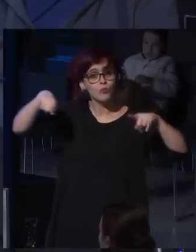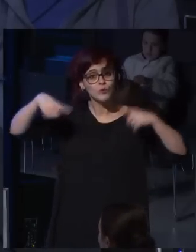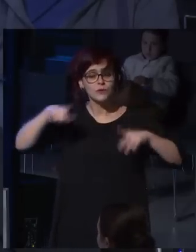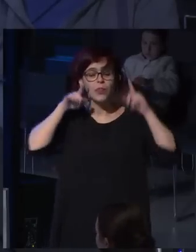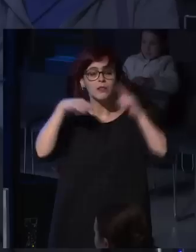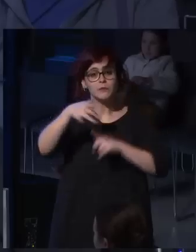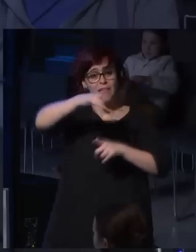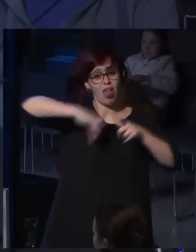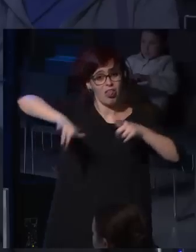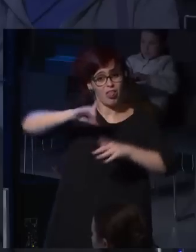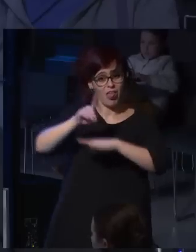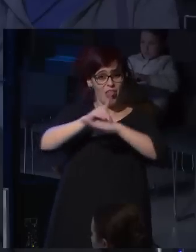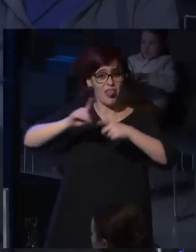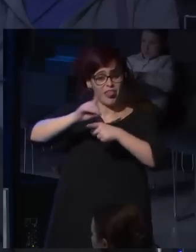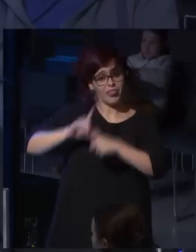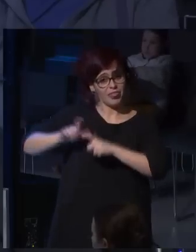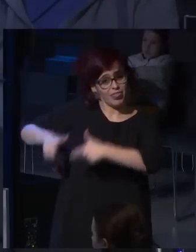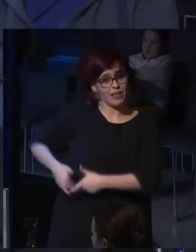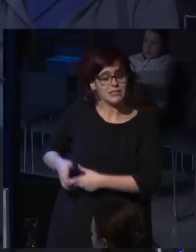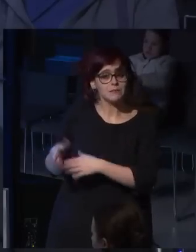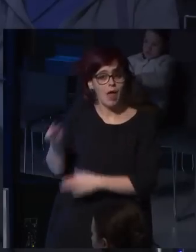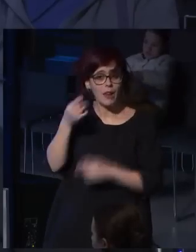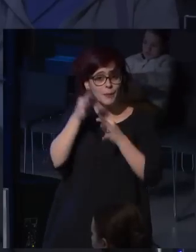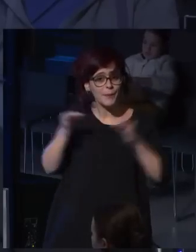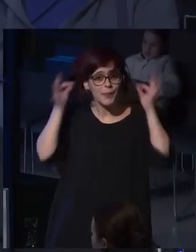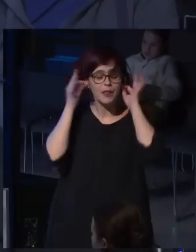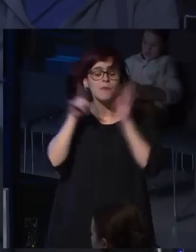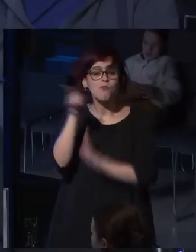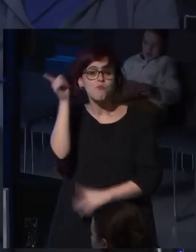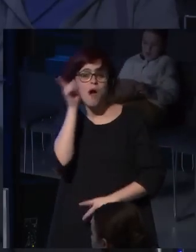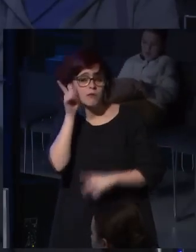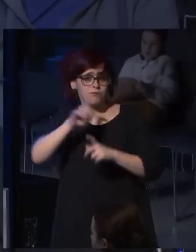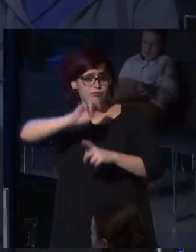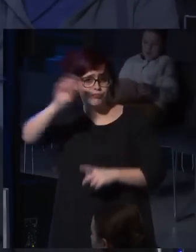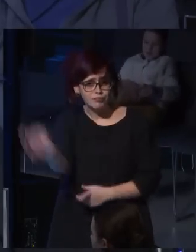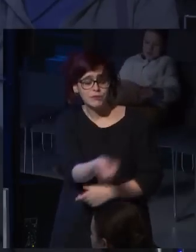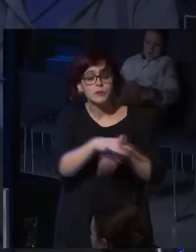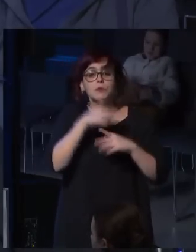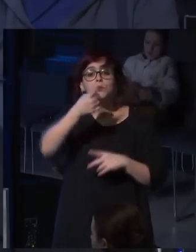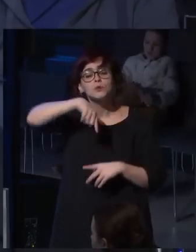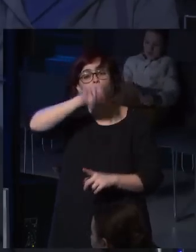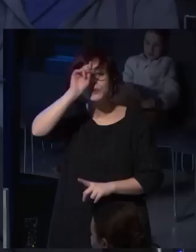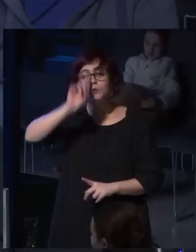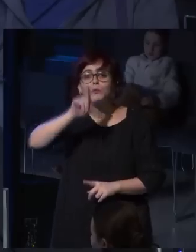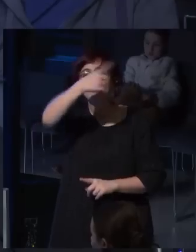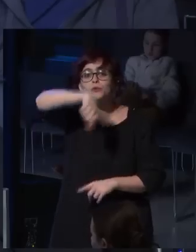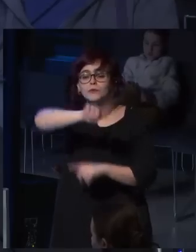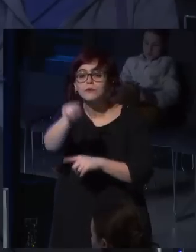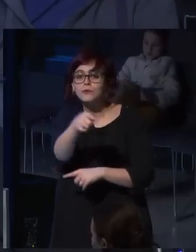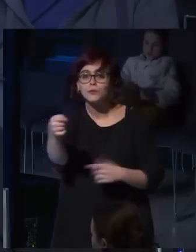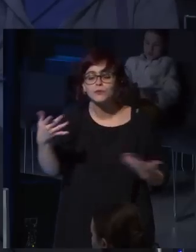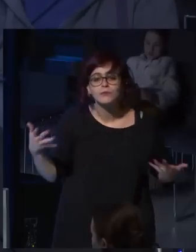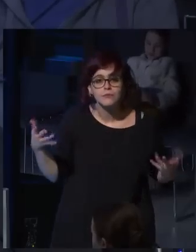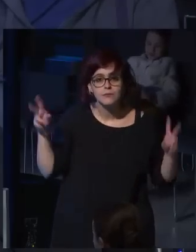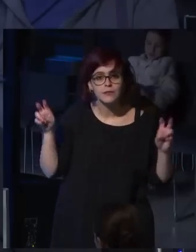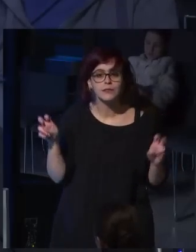el Discman, después los reproductores, los teléfonos, etcétera, etcétera. No sé cómo veis vosotros eso, ¿no? O sea, la sensación